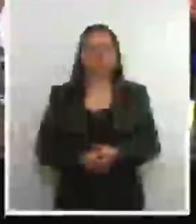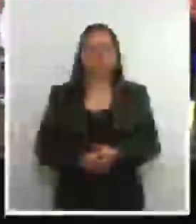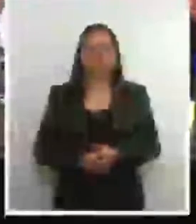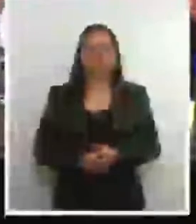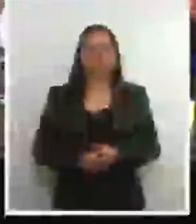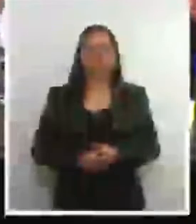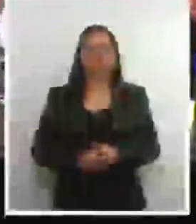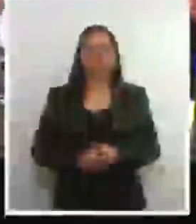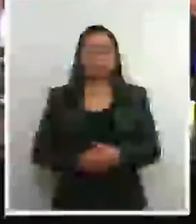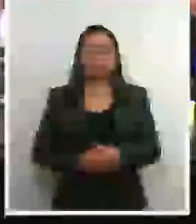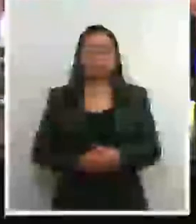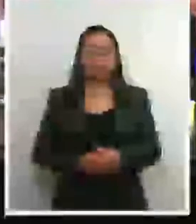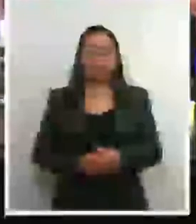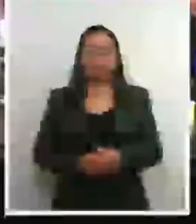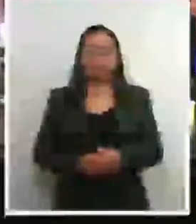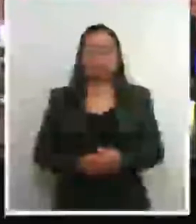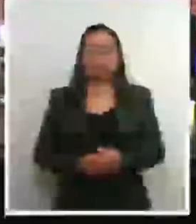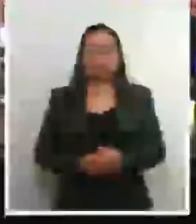Aquí está.